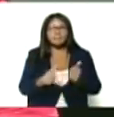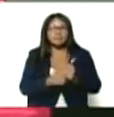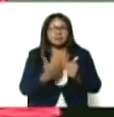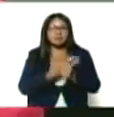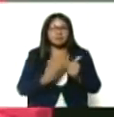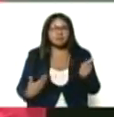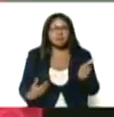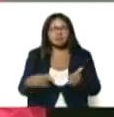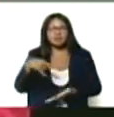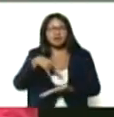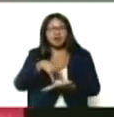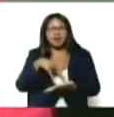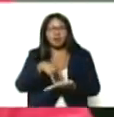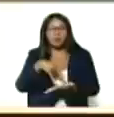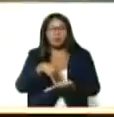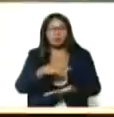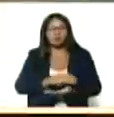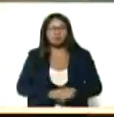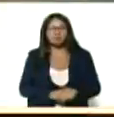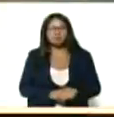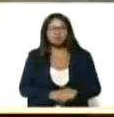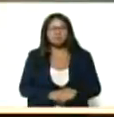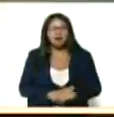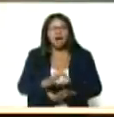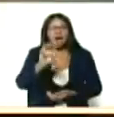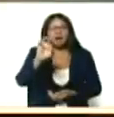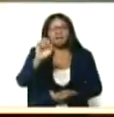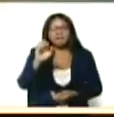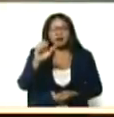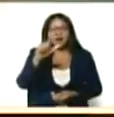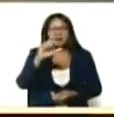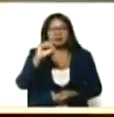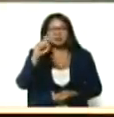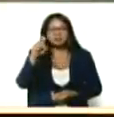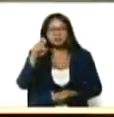vicepresidente de Carabobo. Félix Romero,